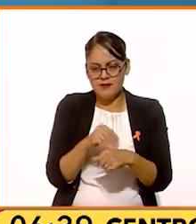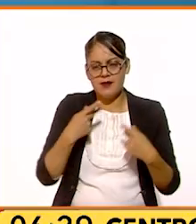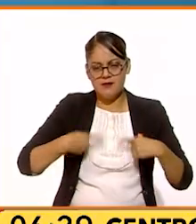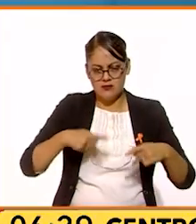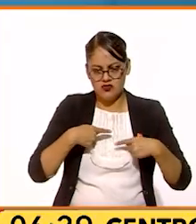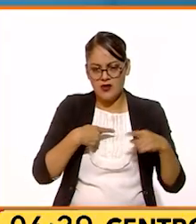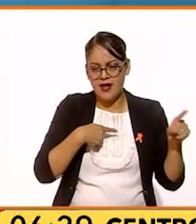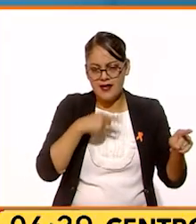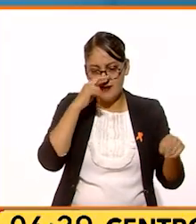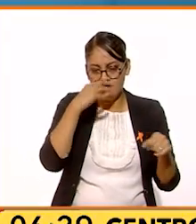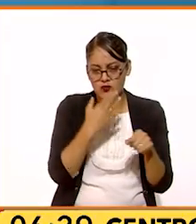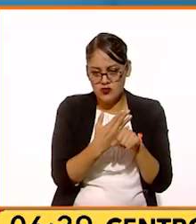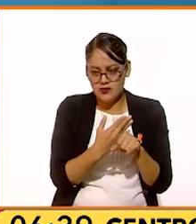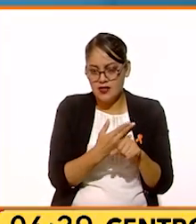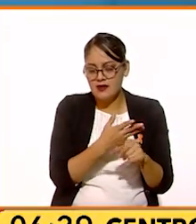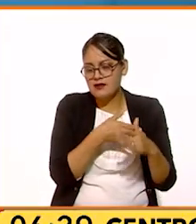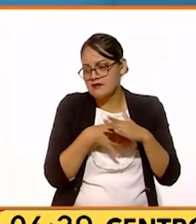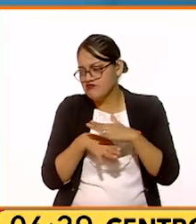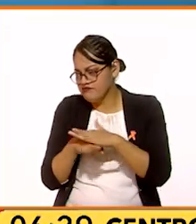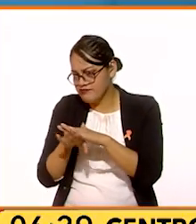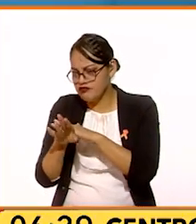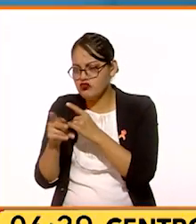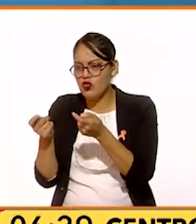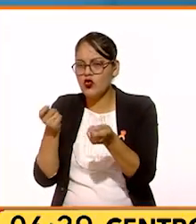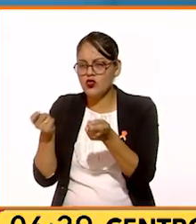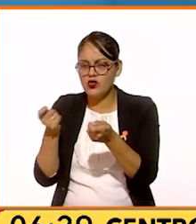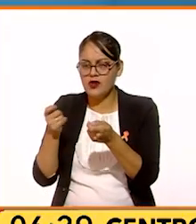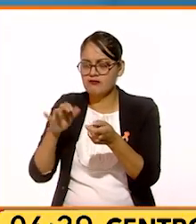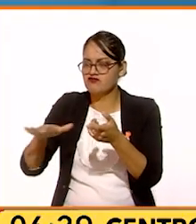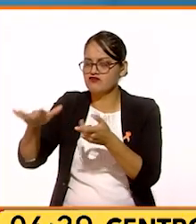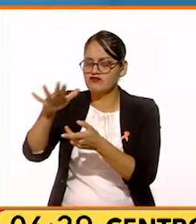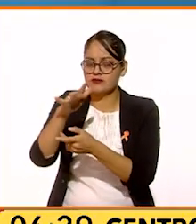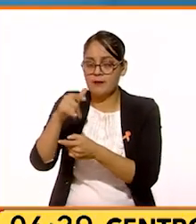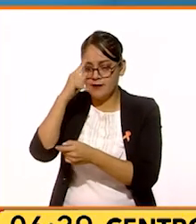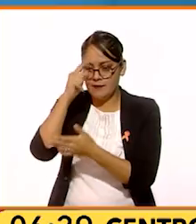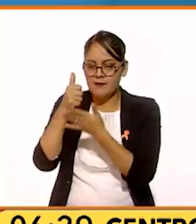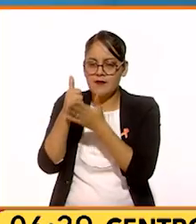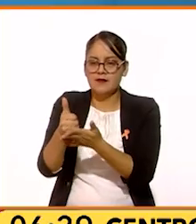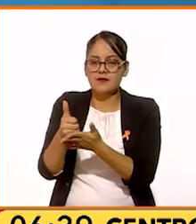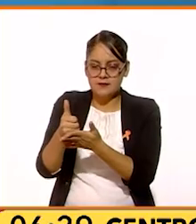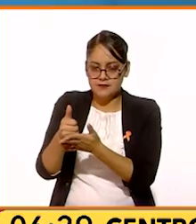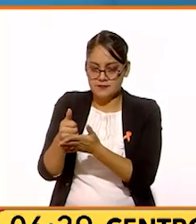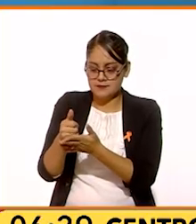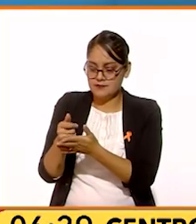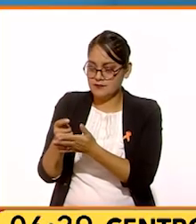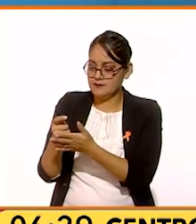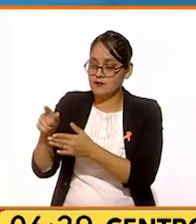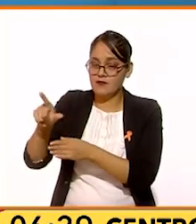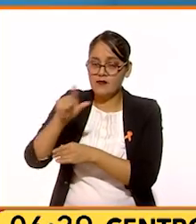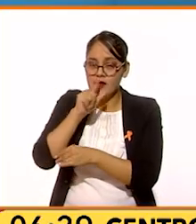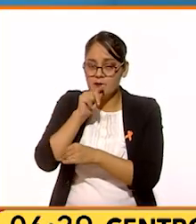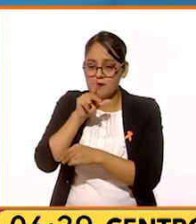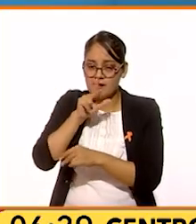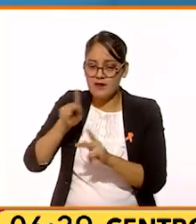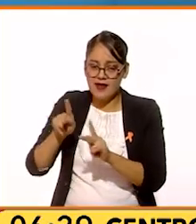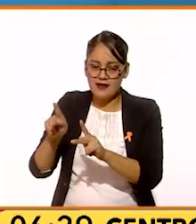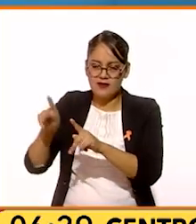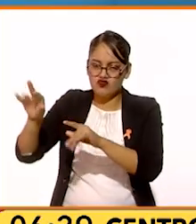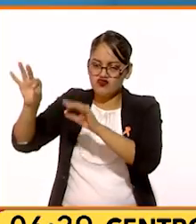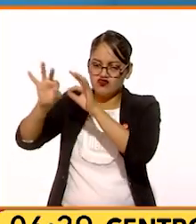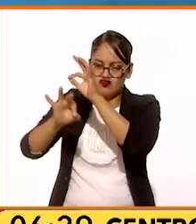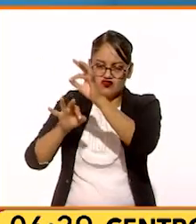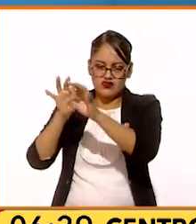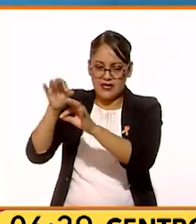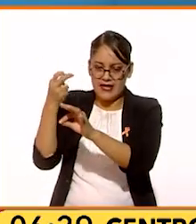de control larvario el acceso para que les apoyen al control de los criaderos, hablando específicamente de